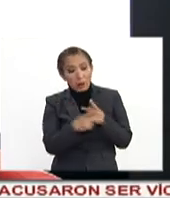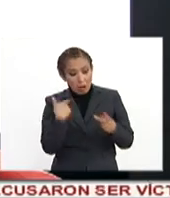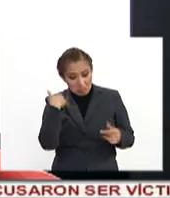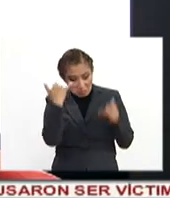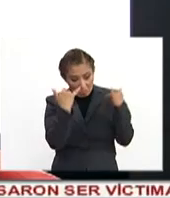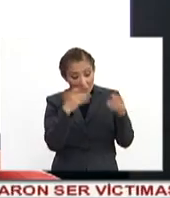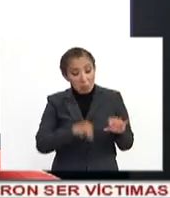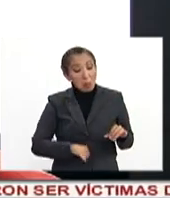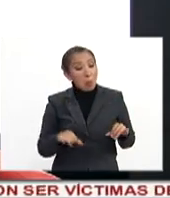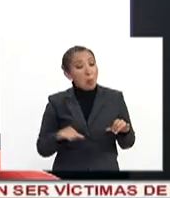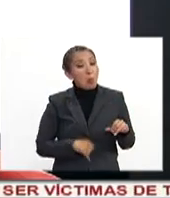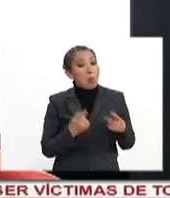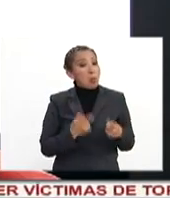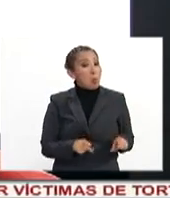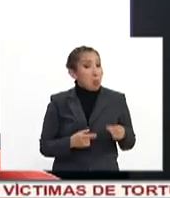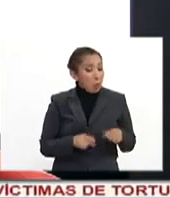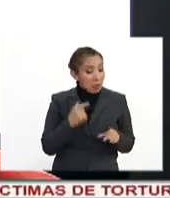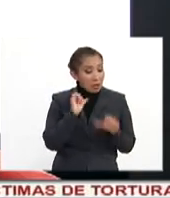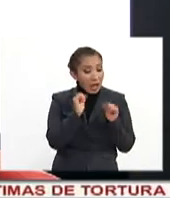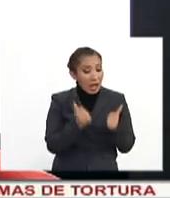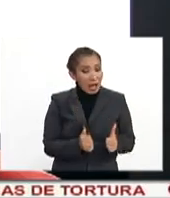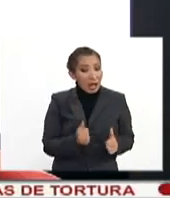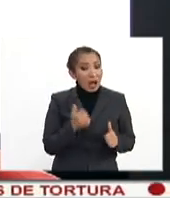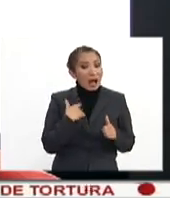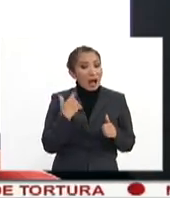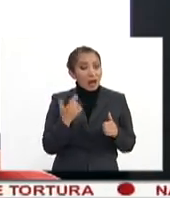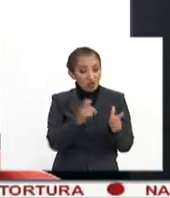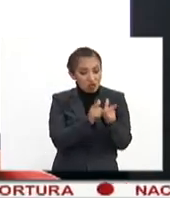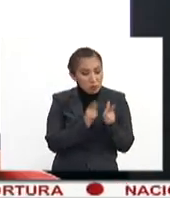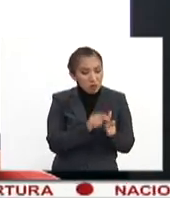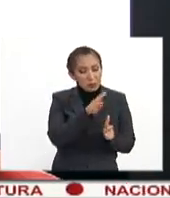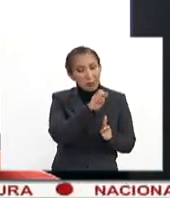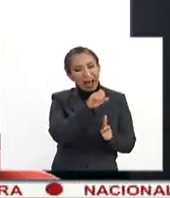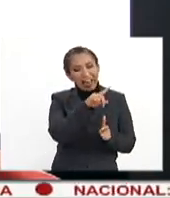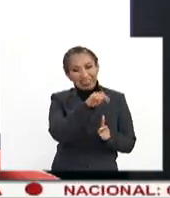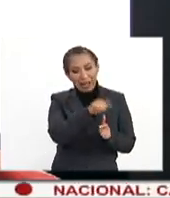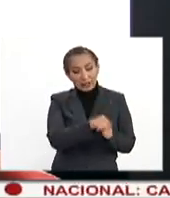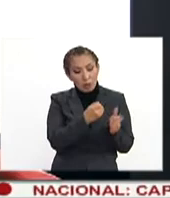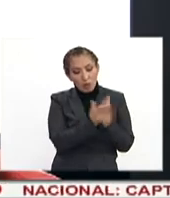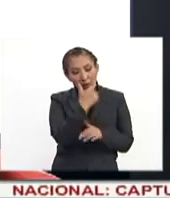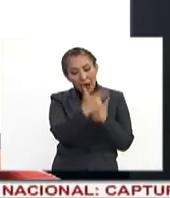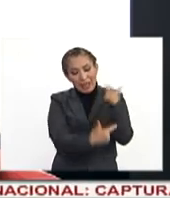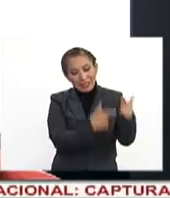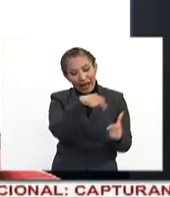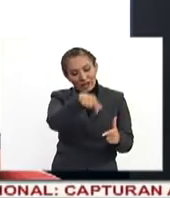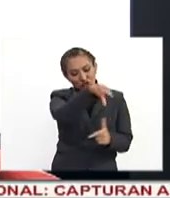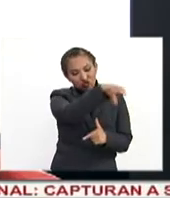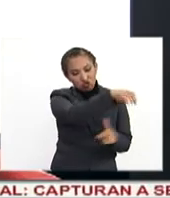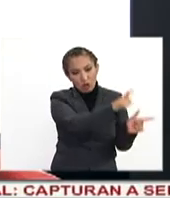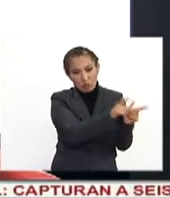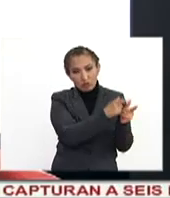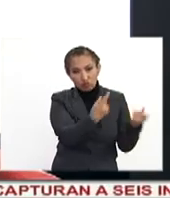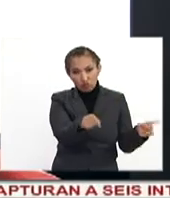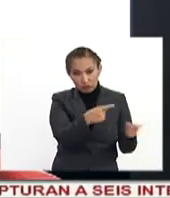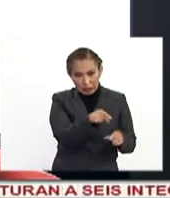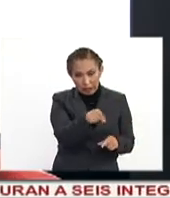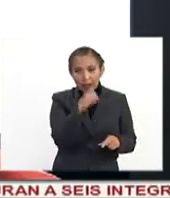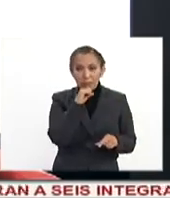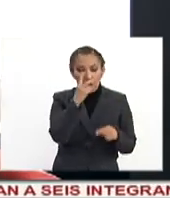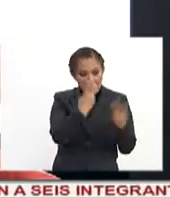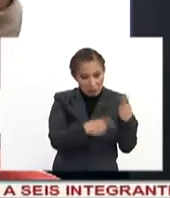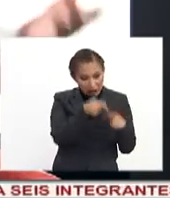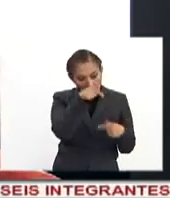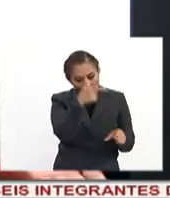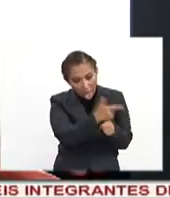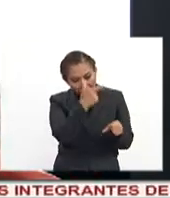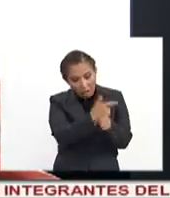contenido bastante interesante de música, bandas como que una nueva generación de bandas en México viene también de